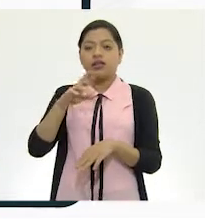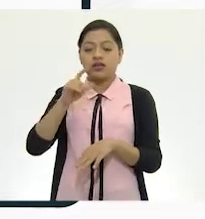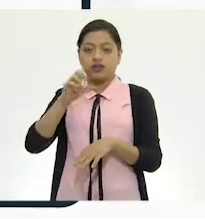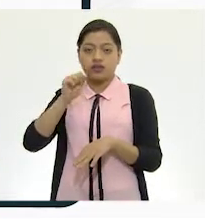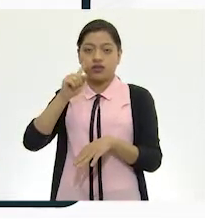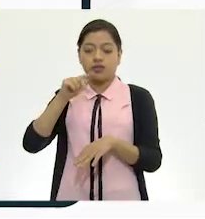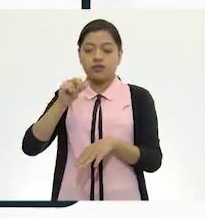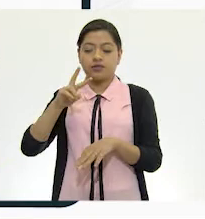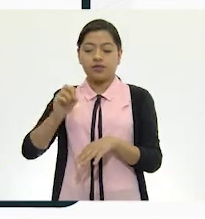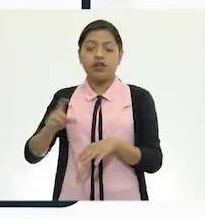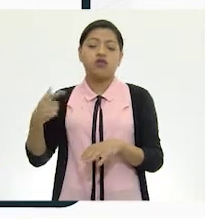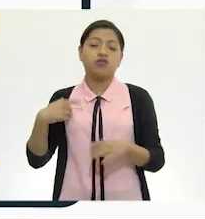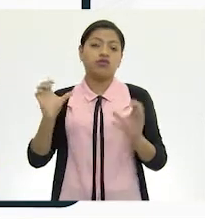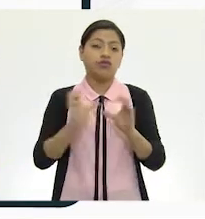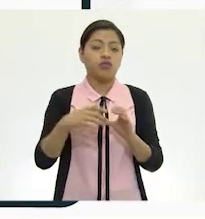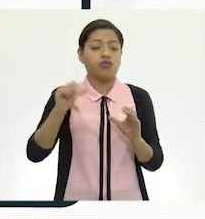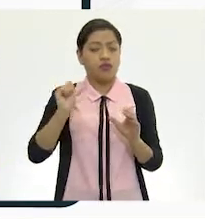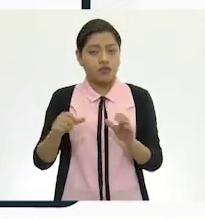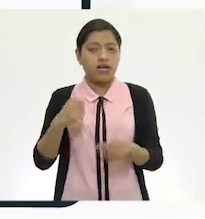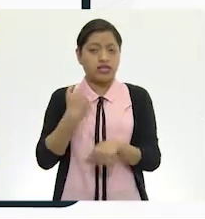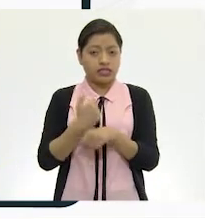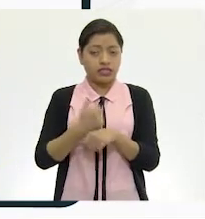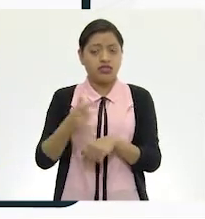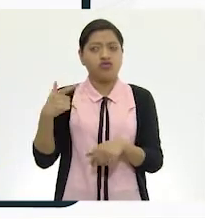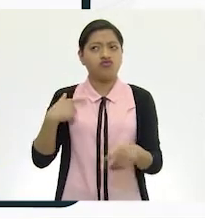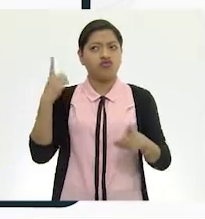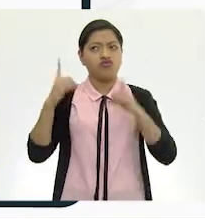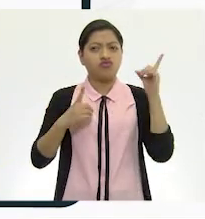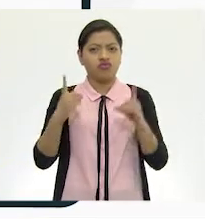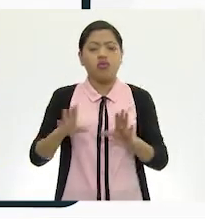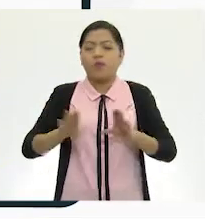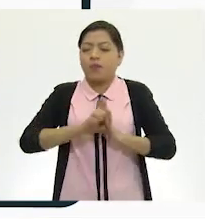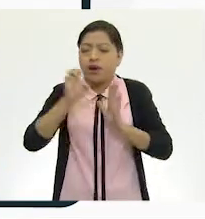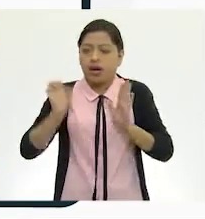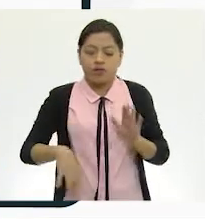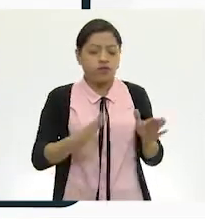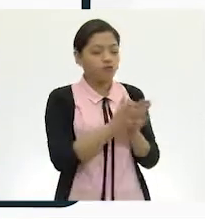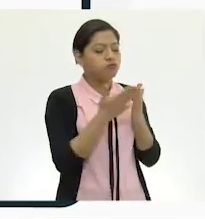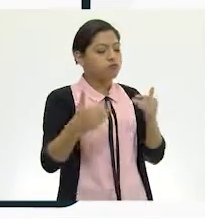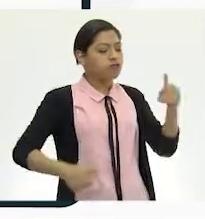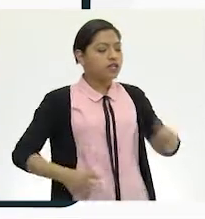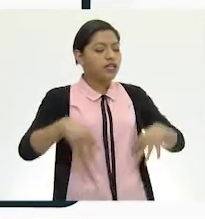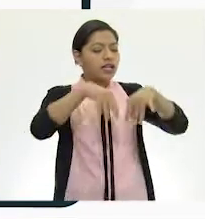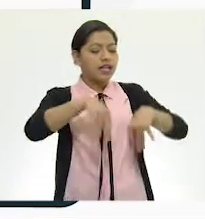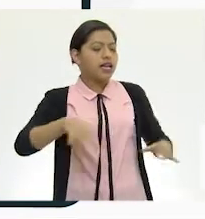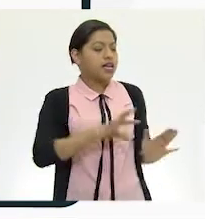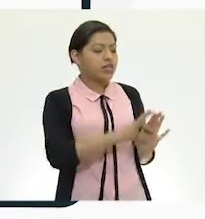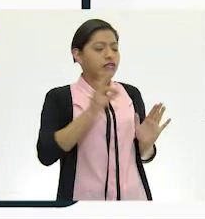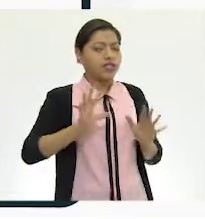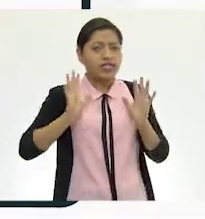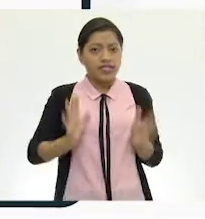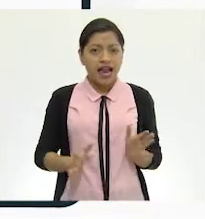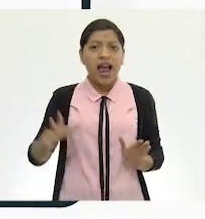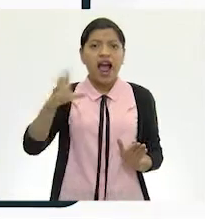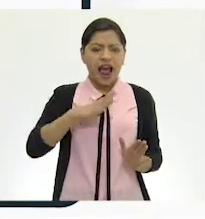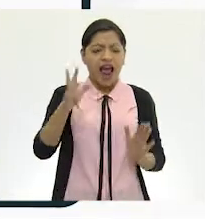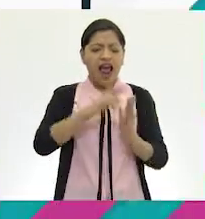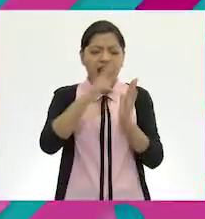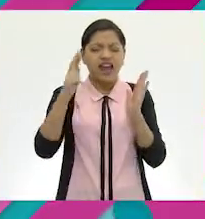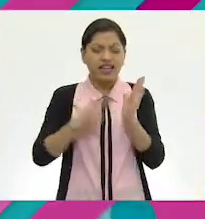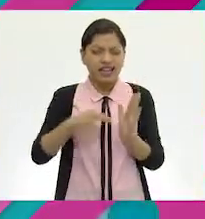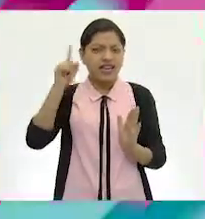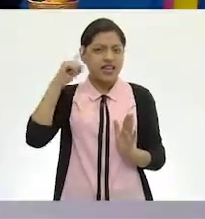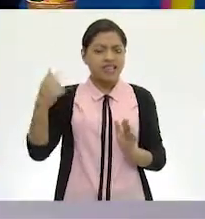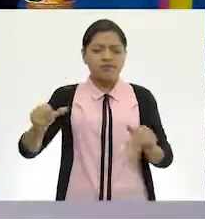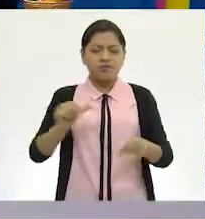grado en el grupo A. Tengo una duda. Una vez elegida la obra de teatro, ¿hay alguna regla que nos marque cómo se debe hacer la obra?